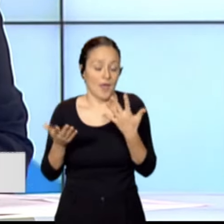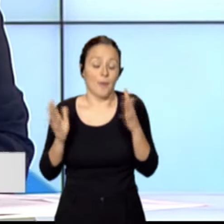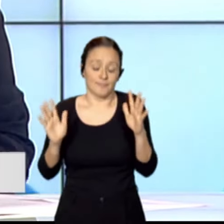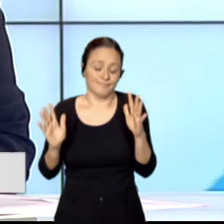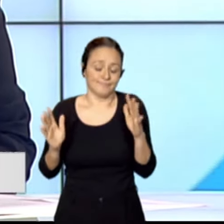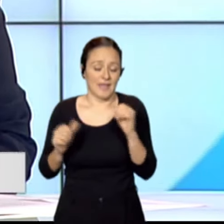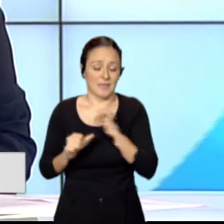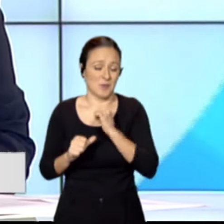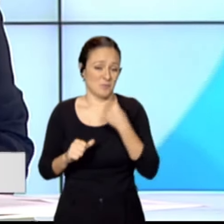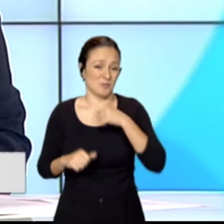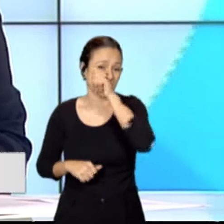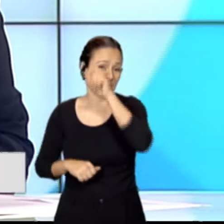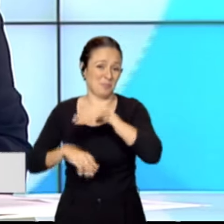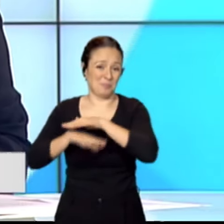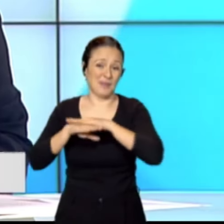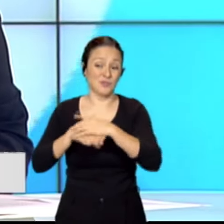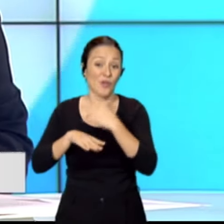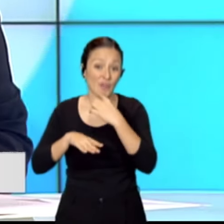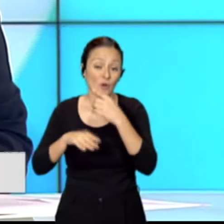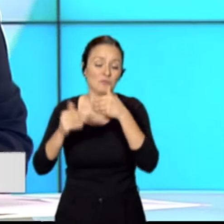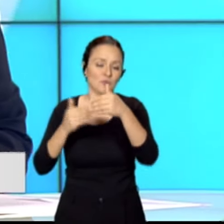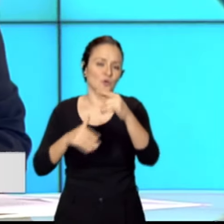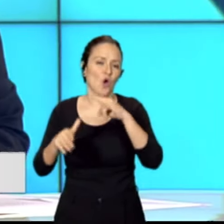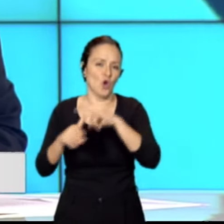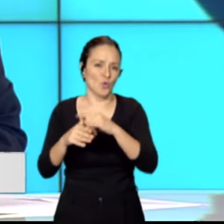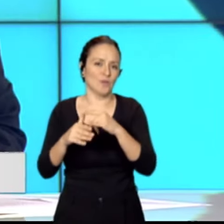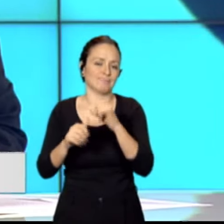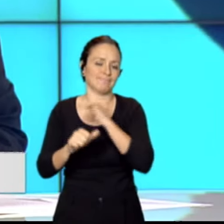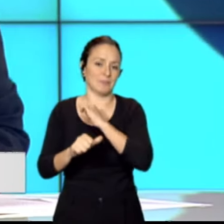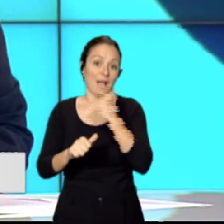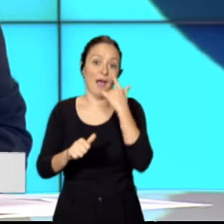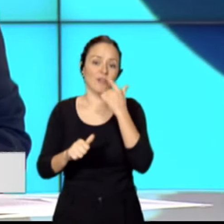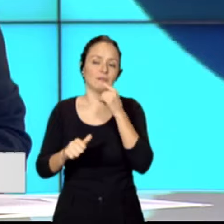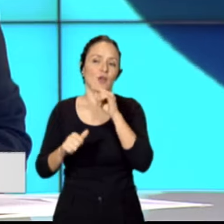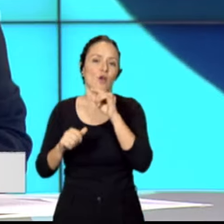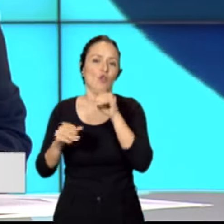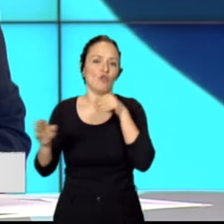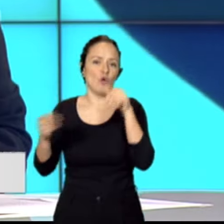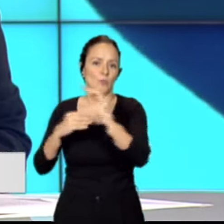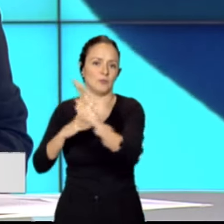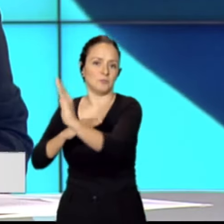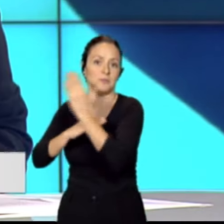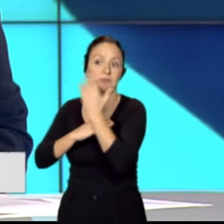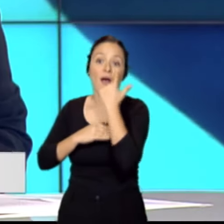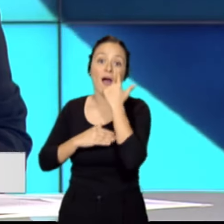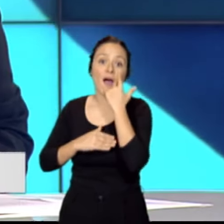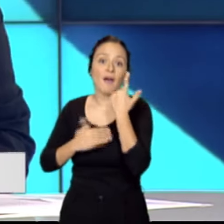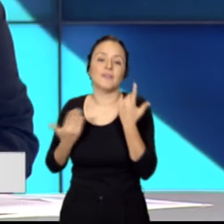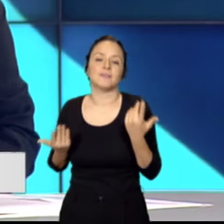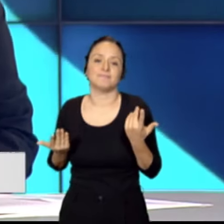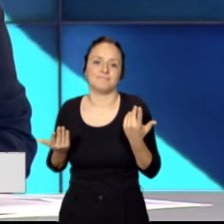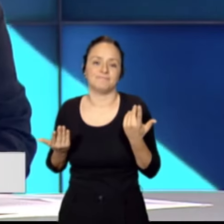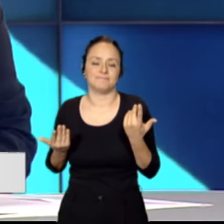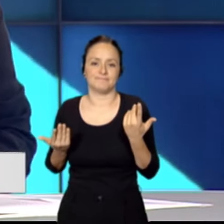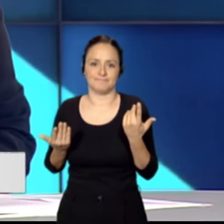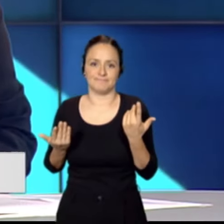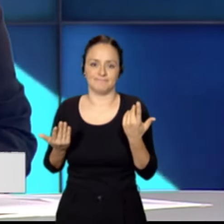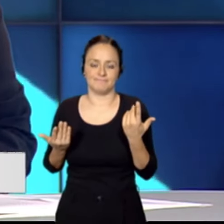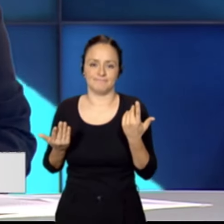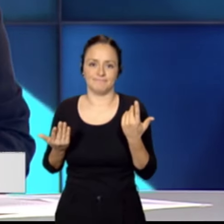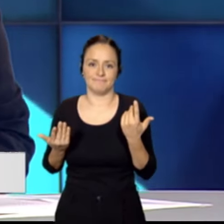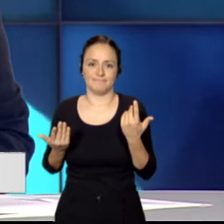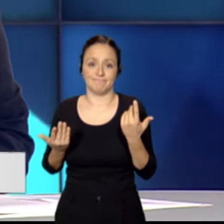dicho el ministro a ese próximo lunes que vendrán a presentarnos ese documento pues ver exactamente Cuál es